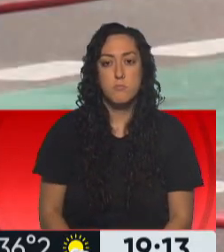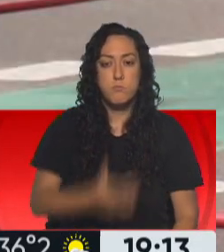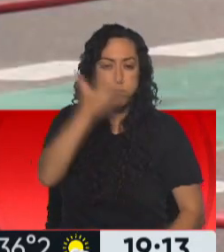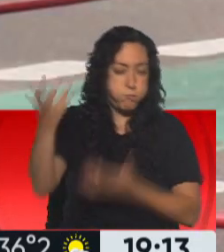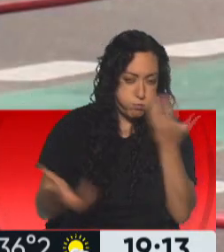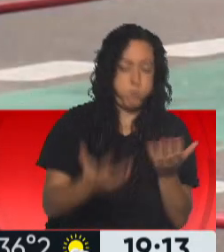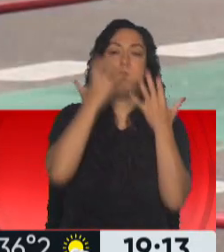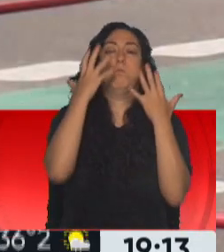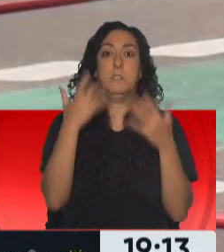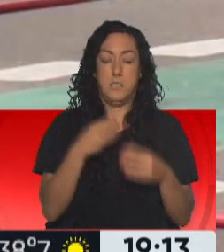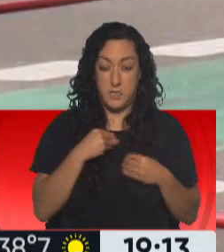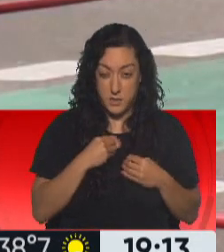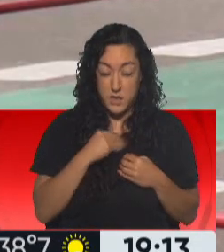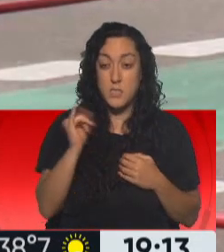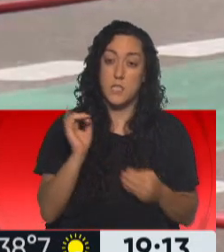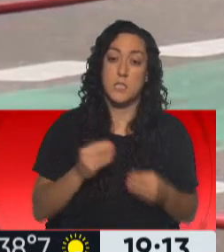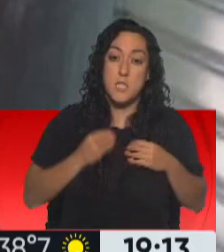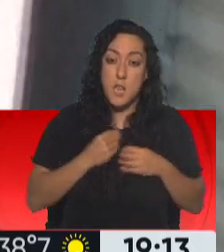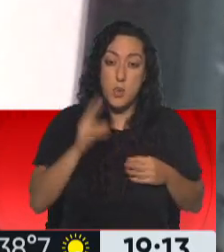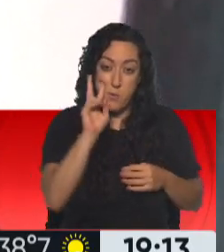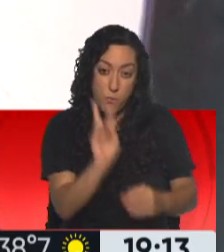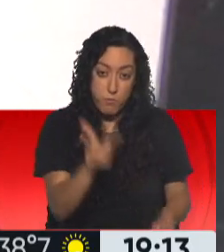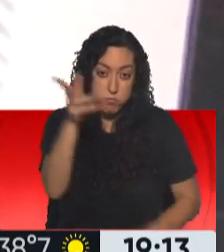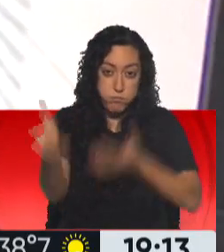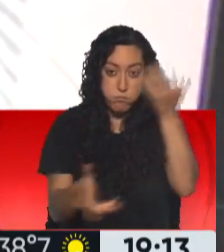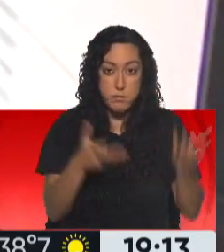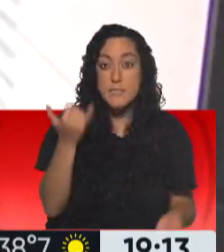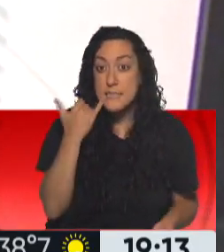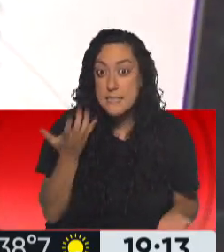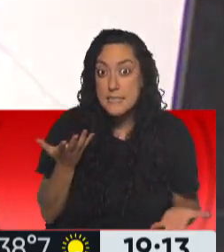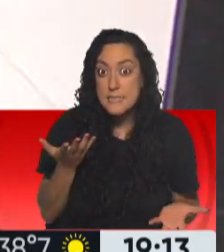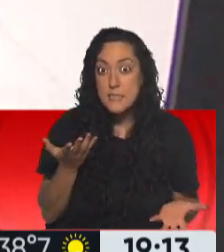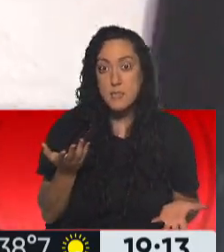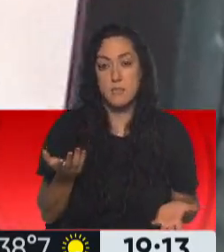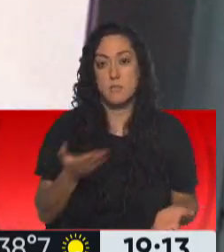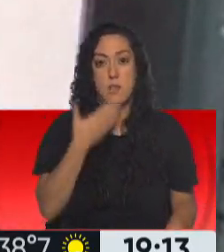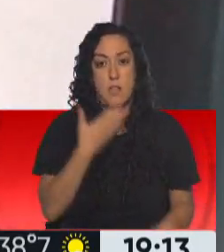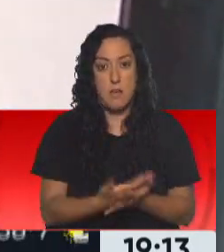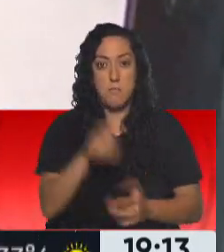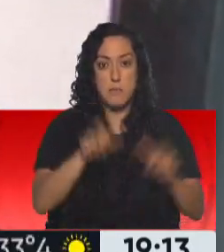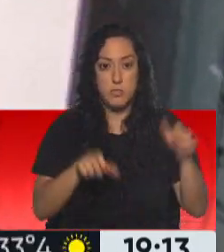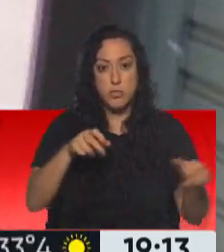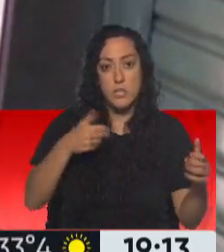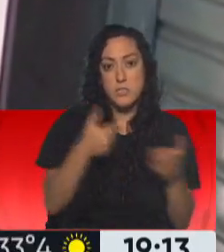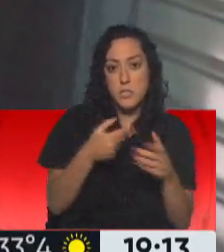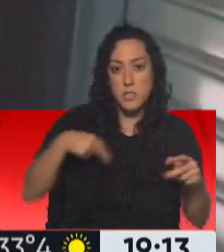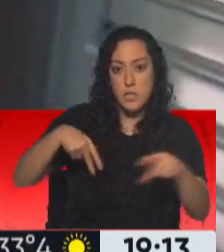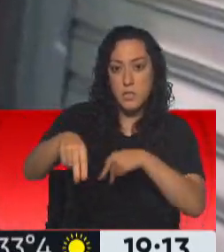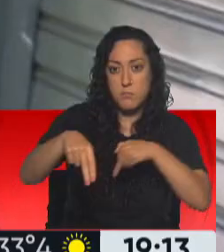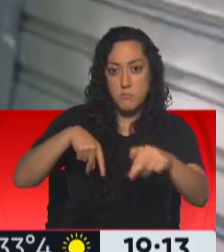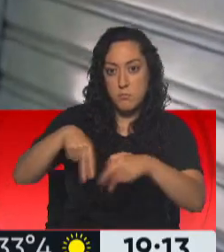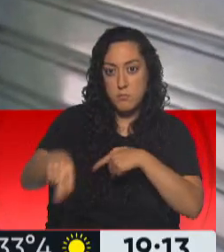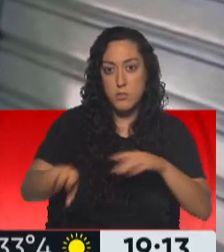el ruido? Sí, lo sentimos y lo vimos, sí. Y fue bastante impresionante, había gente caminando cerca.